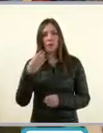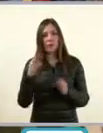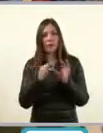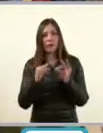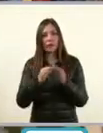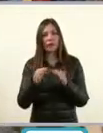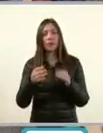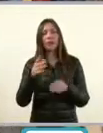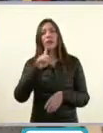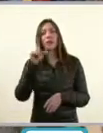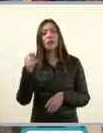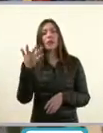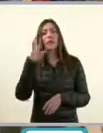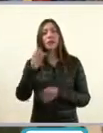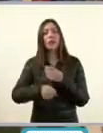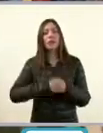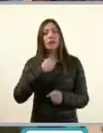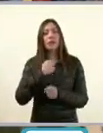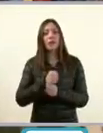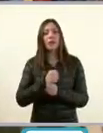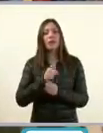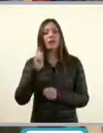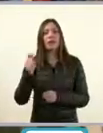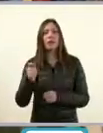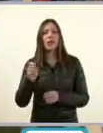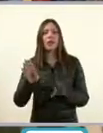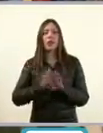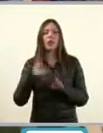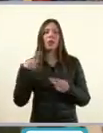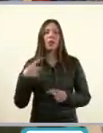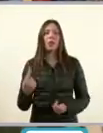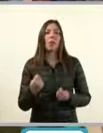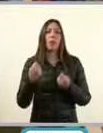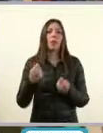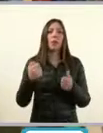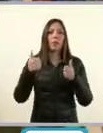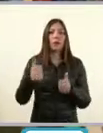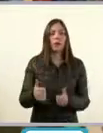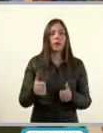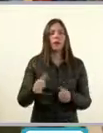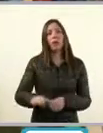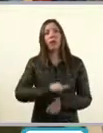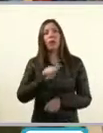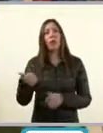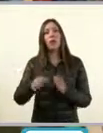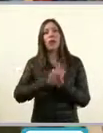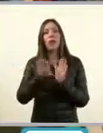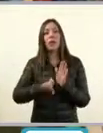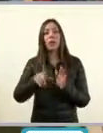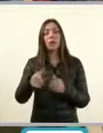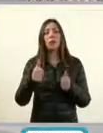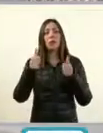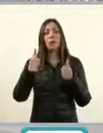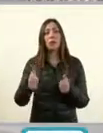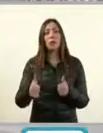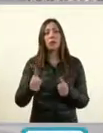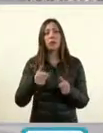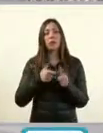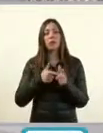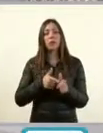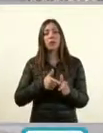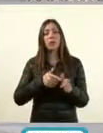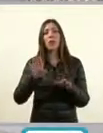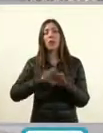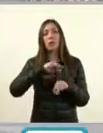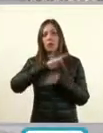qué es eso, 10 años cuando es una ocupación de mala fe. Y si tú estás en esta ocupación teniendo esta posesión de forma